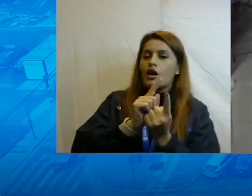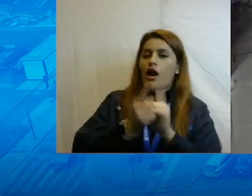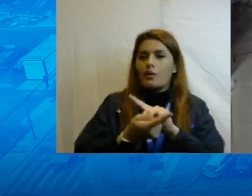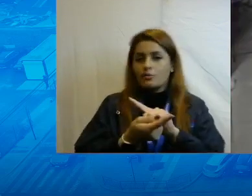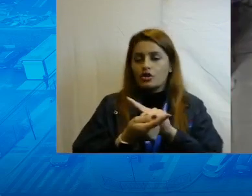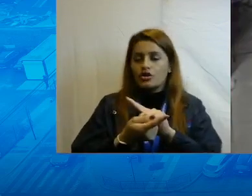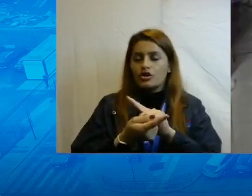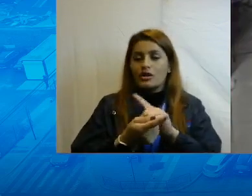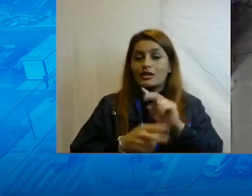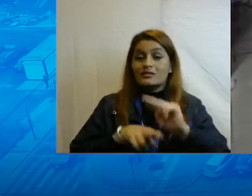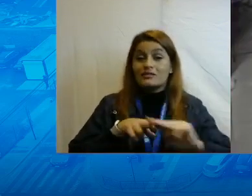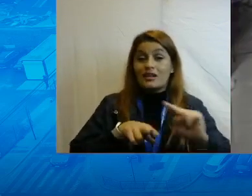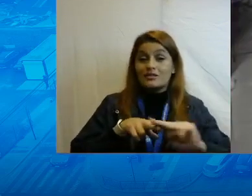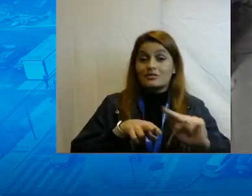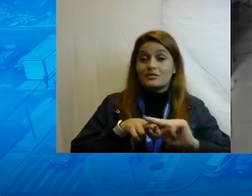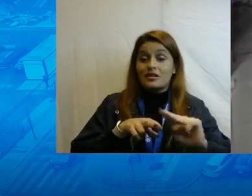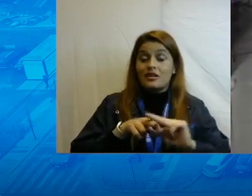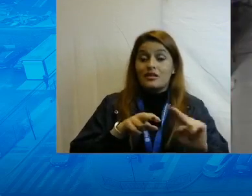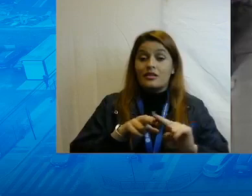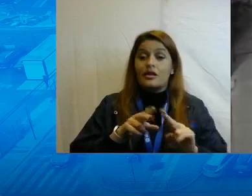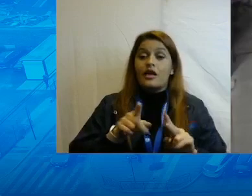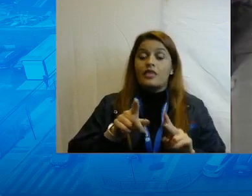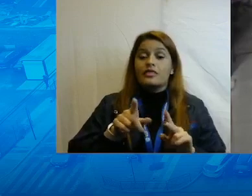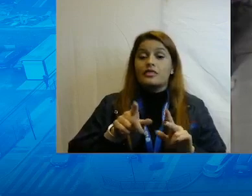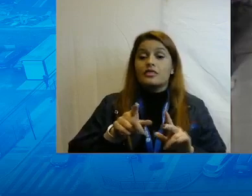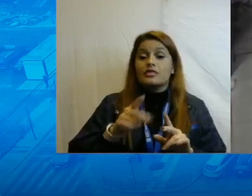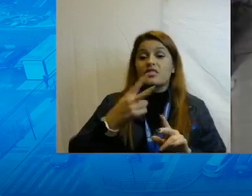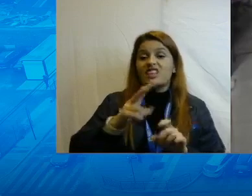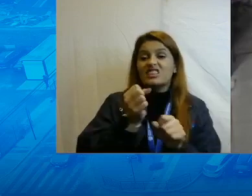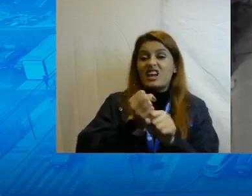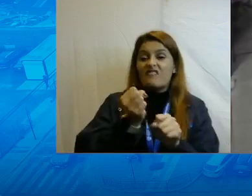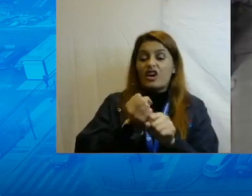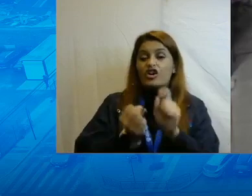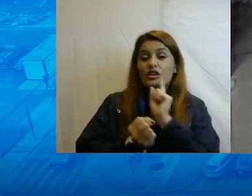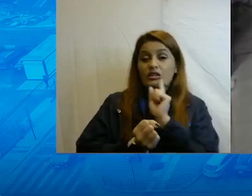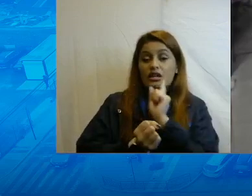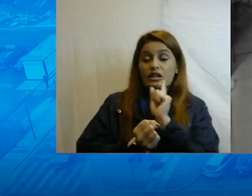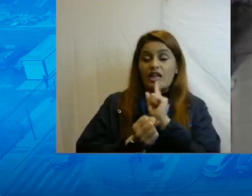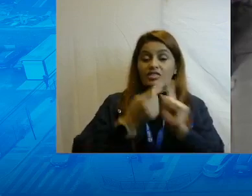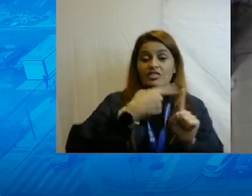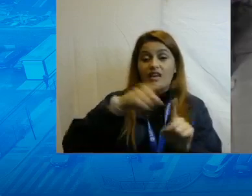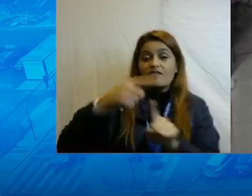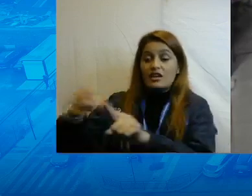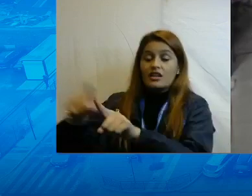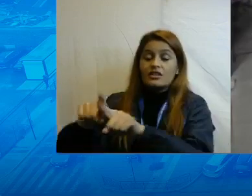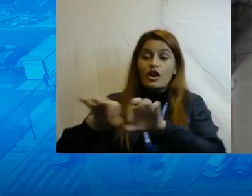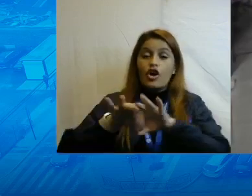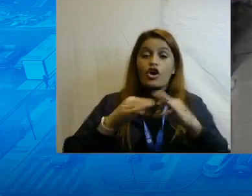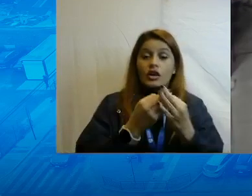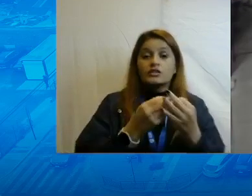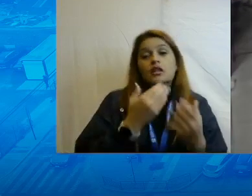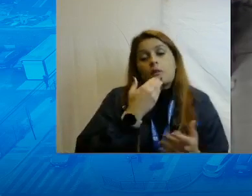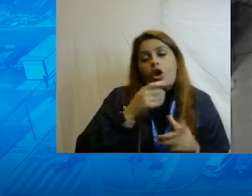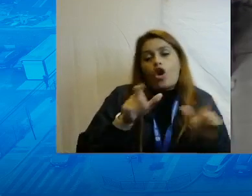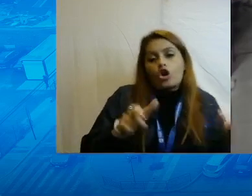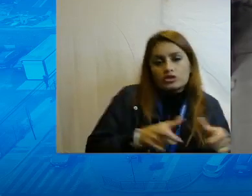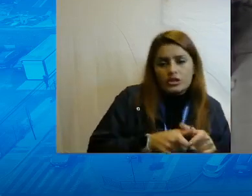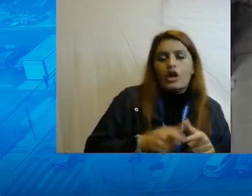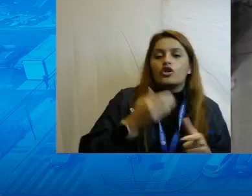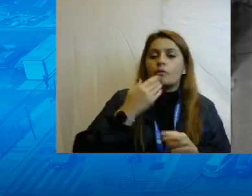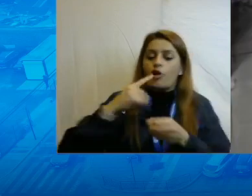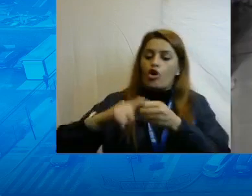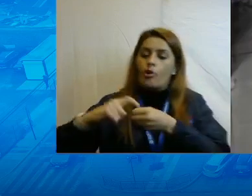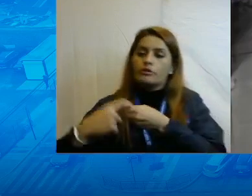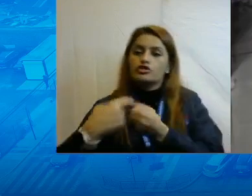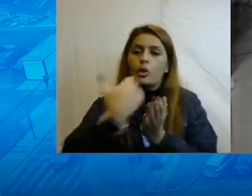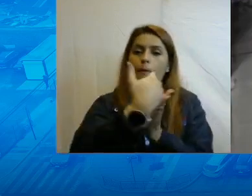efectuaron de acuerdo a los trabajos que ha tenido las distintas organizaciones, ya sea el Consejo, la Comisión de